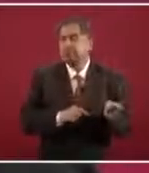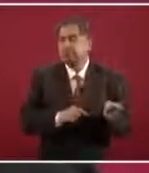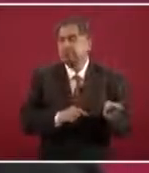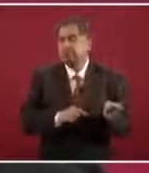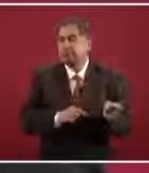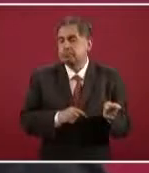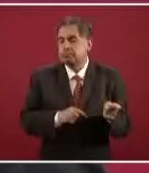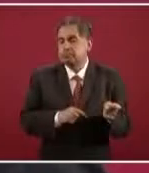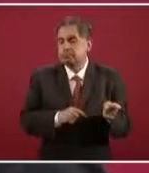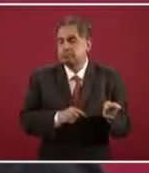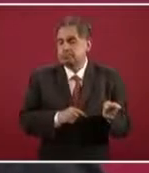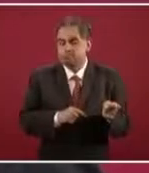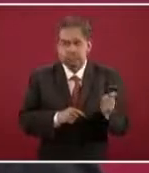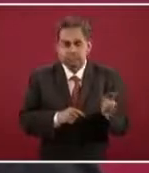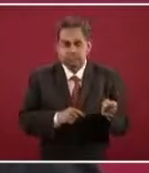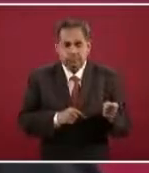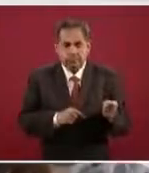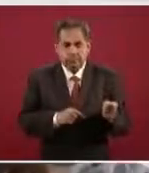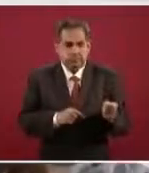la